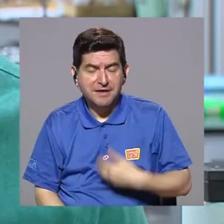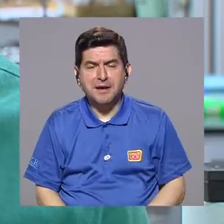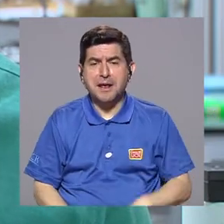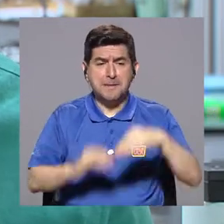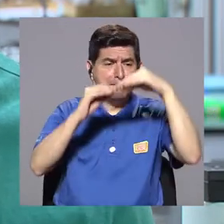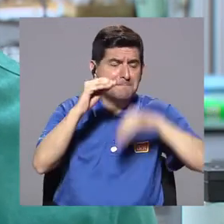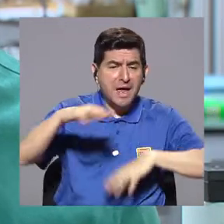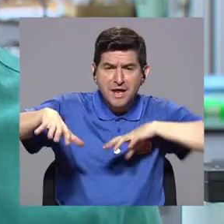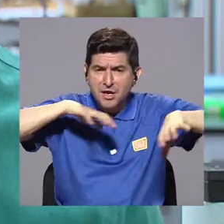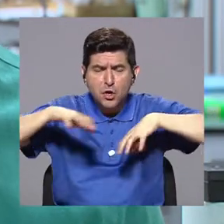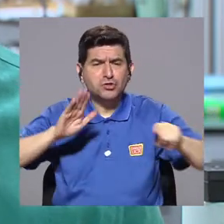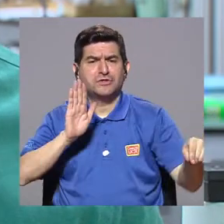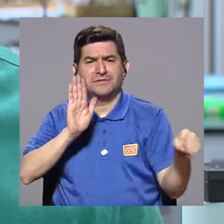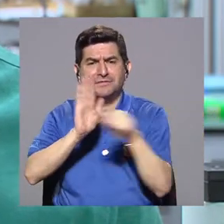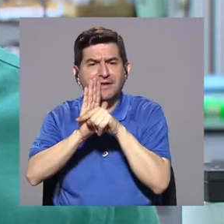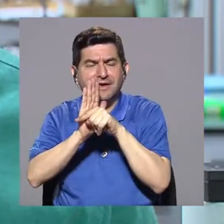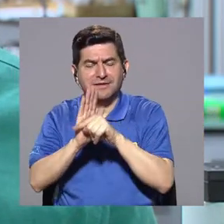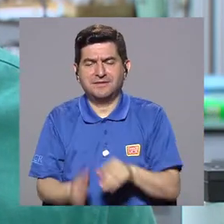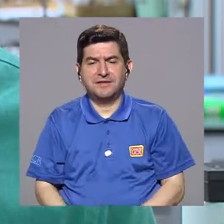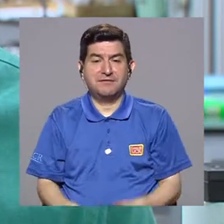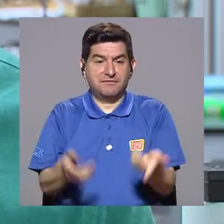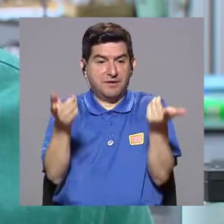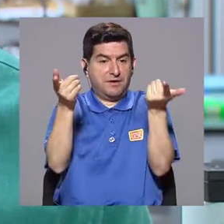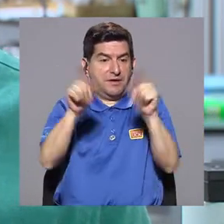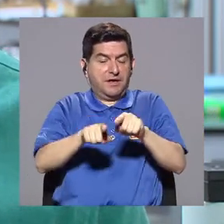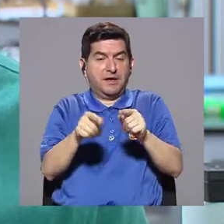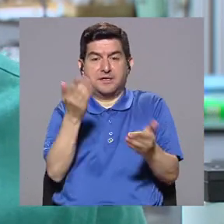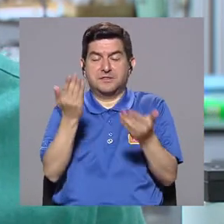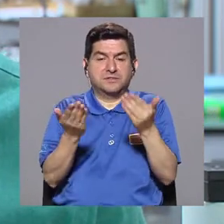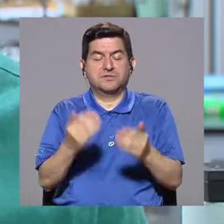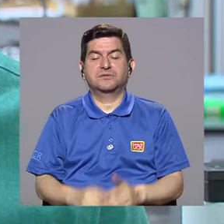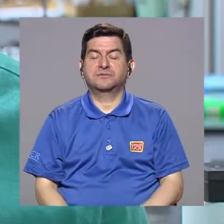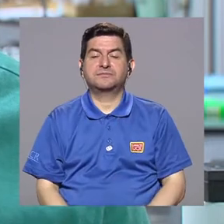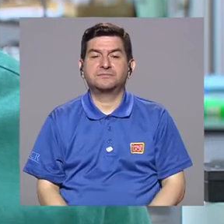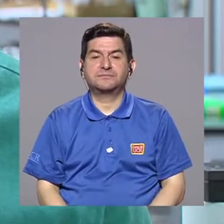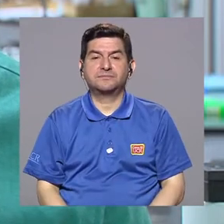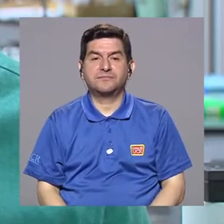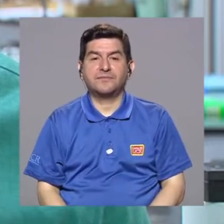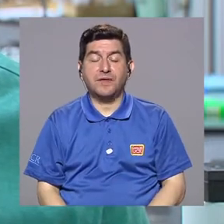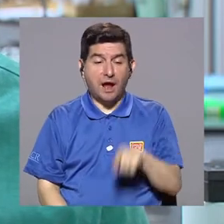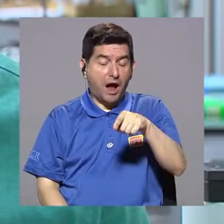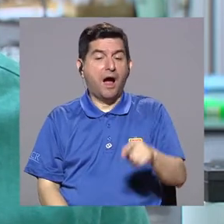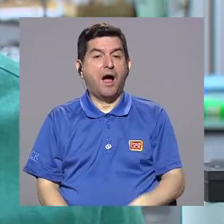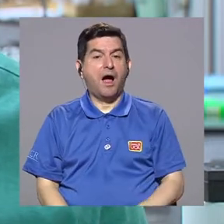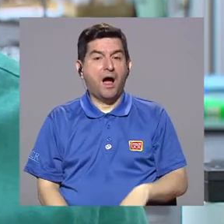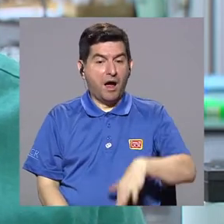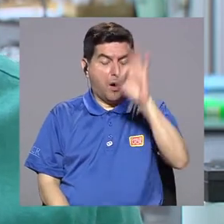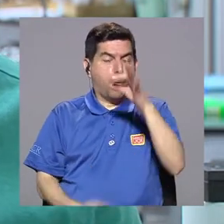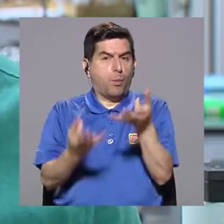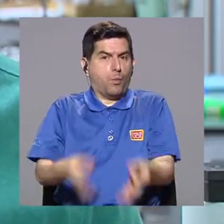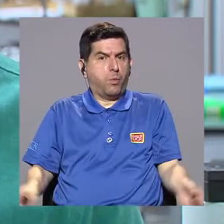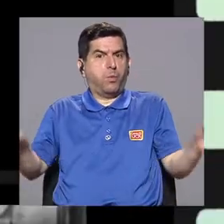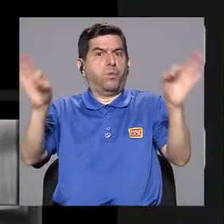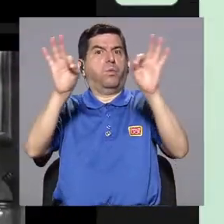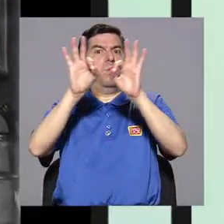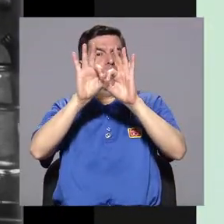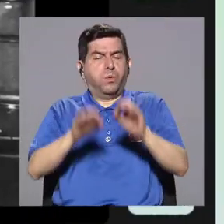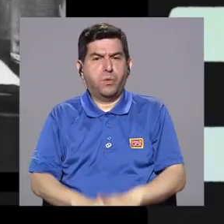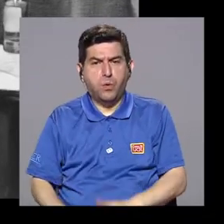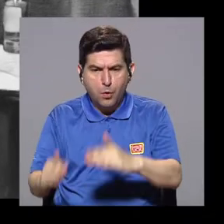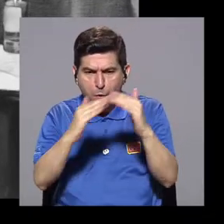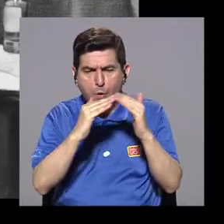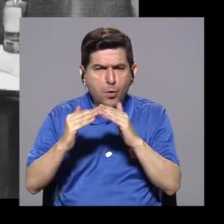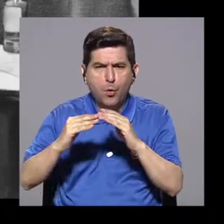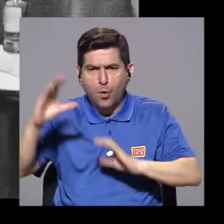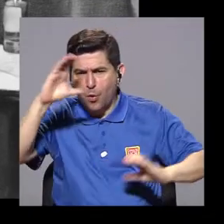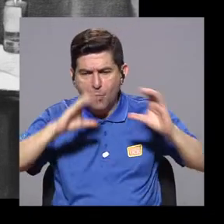muchas menos reacciones adversas que el actual. Esto obviamente fue un gran descubrimiento. La